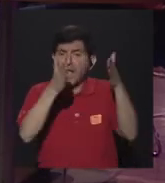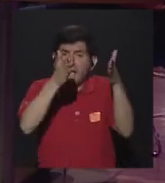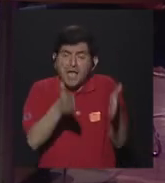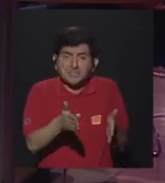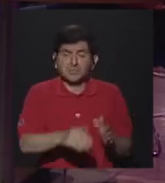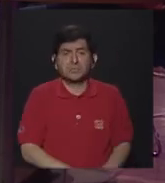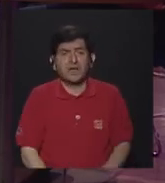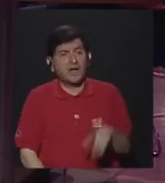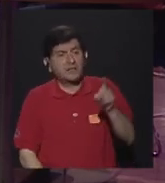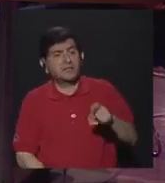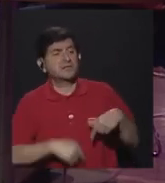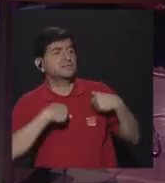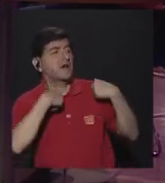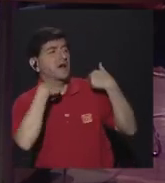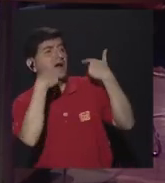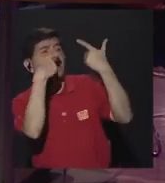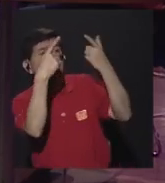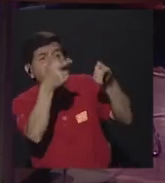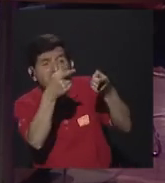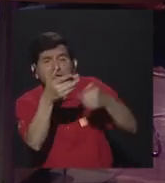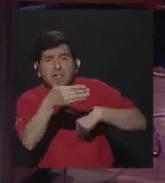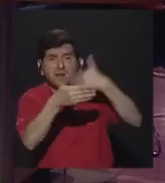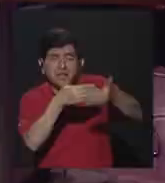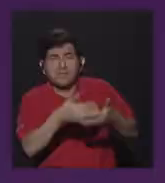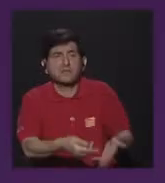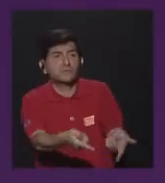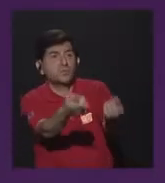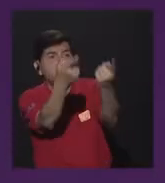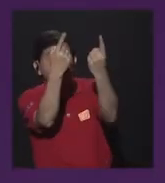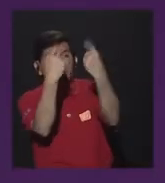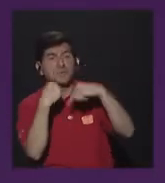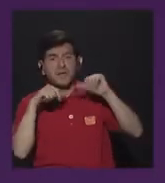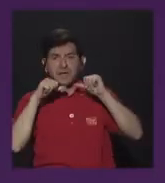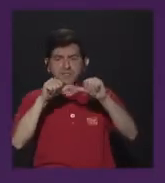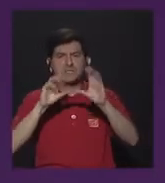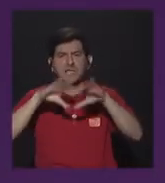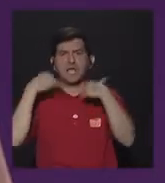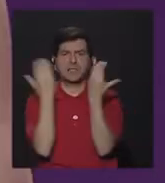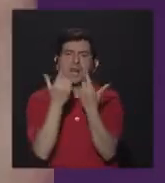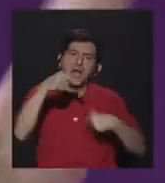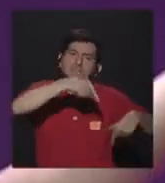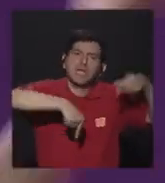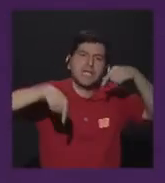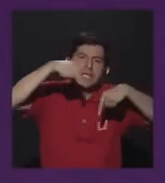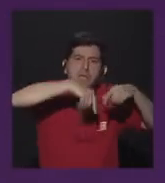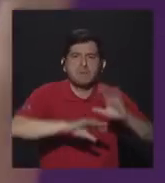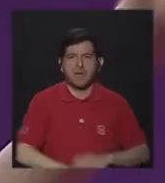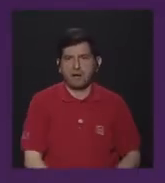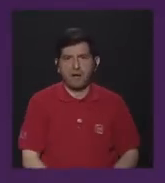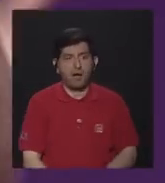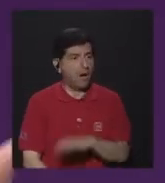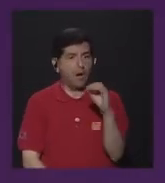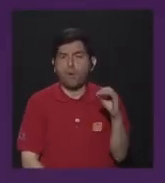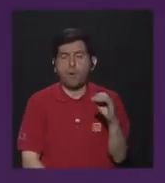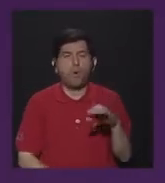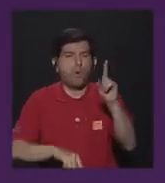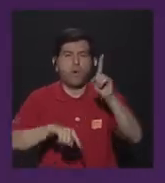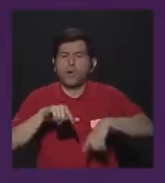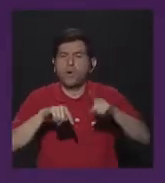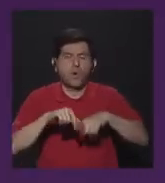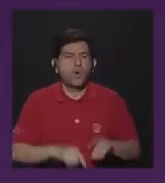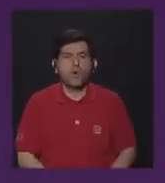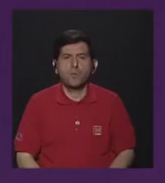tendrían que viajar hasta allá y después correr para la próxima clase en química o moverse muchísimo